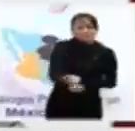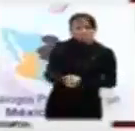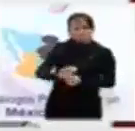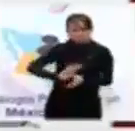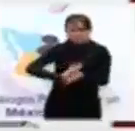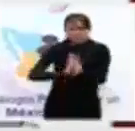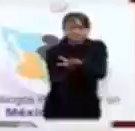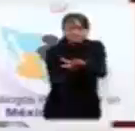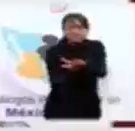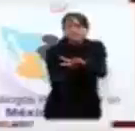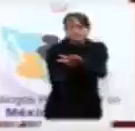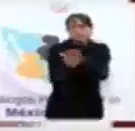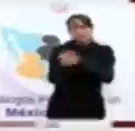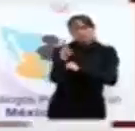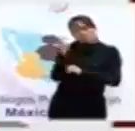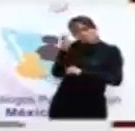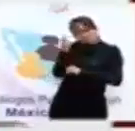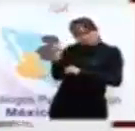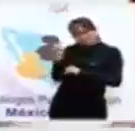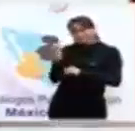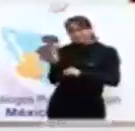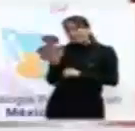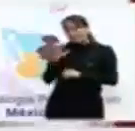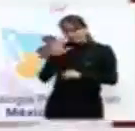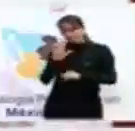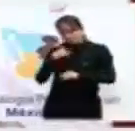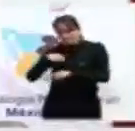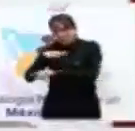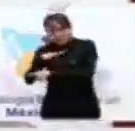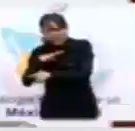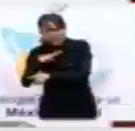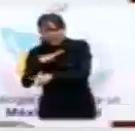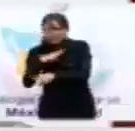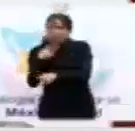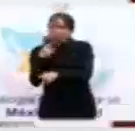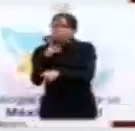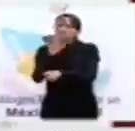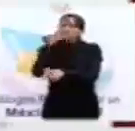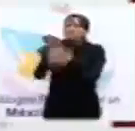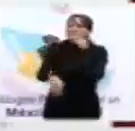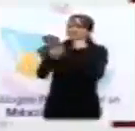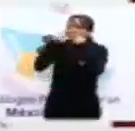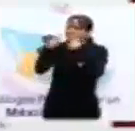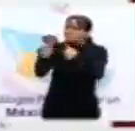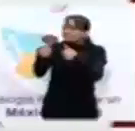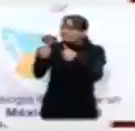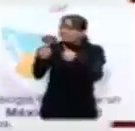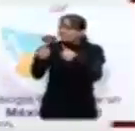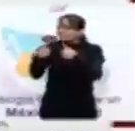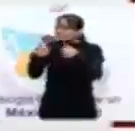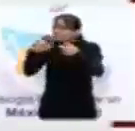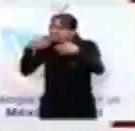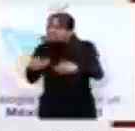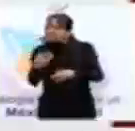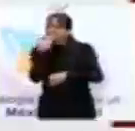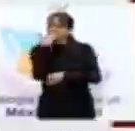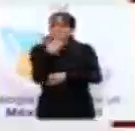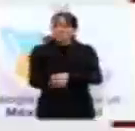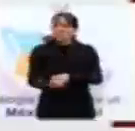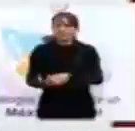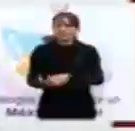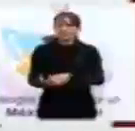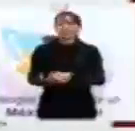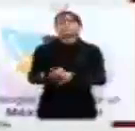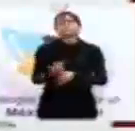sector que realmente está por ahí pero no es atendido adecuadamente. Me lleva a la reflexión lo